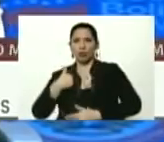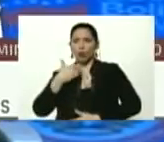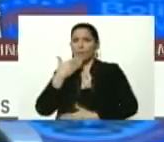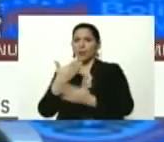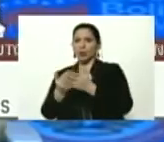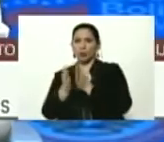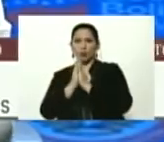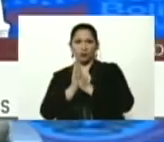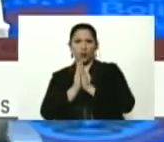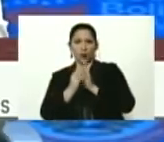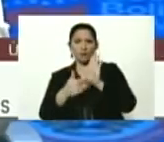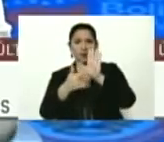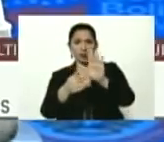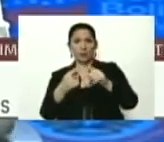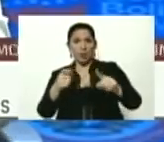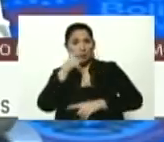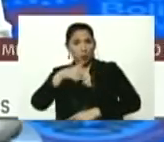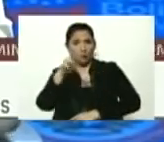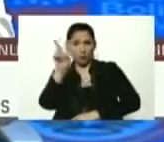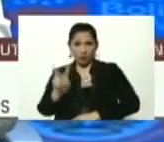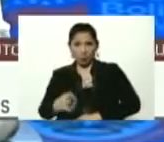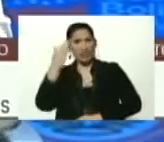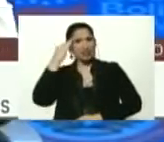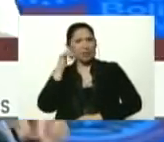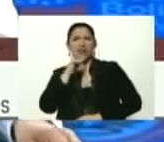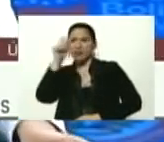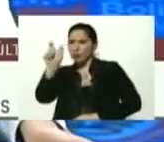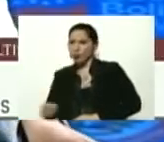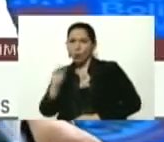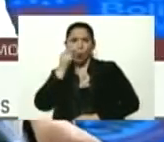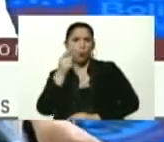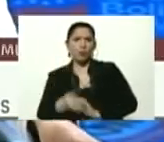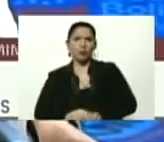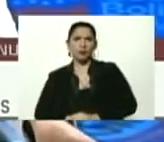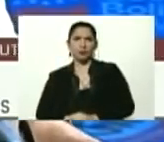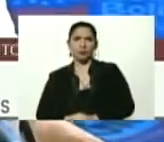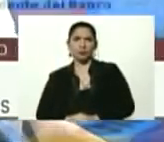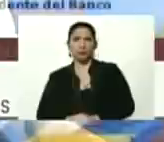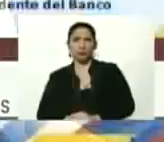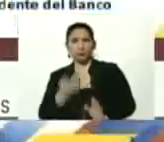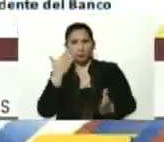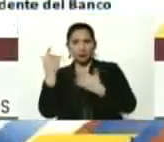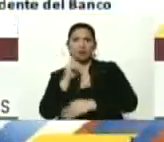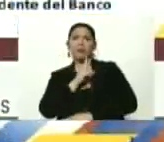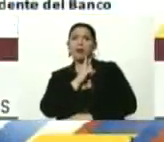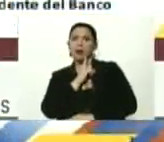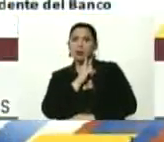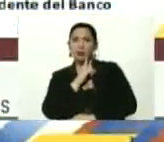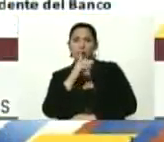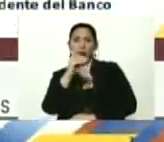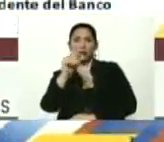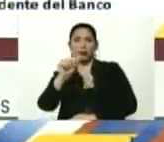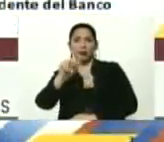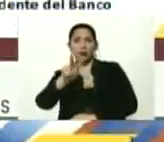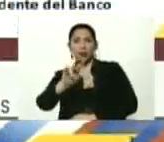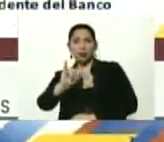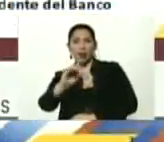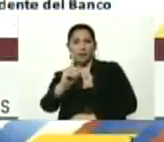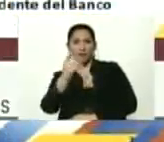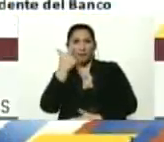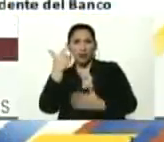por favor, para que el pueblo de Venezuela sepa quién es este personaje, llamado David